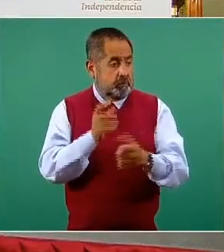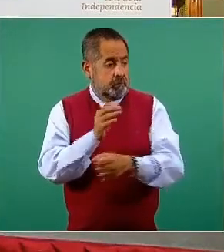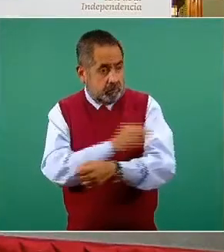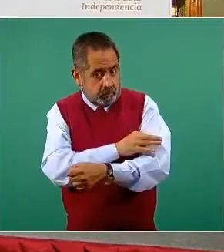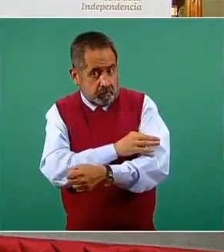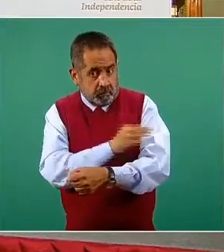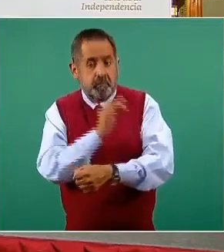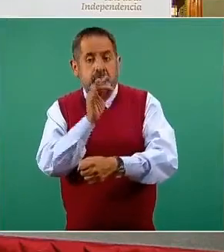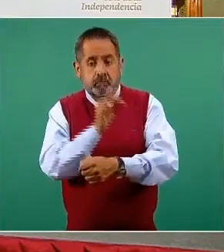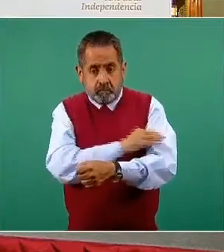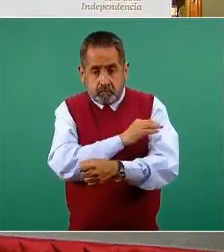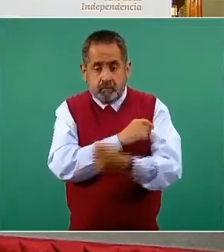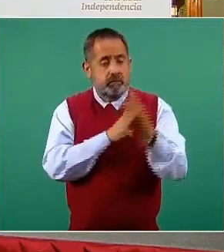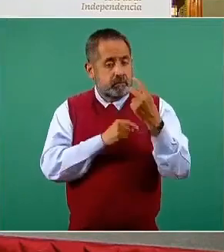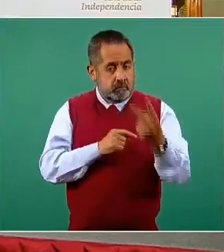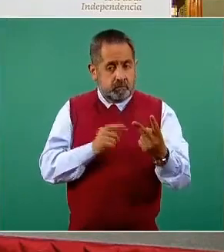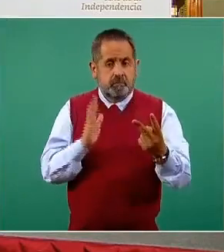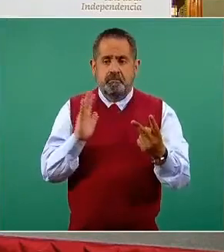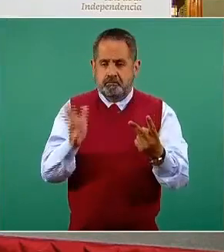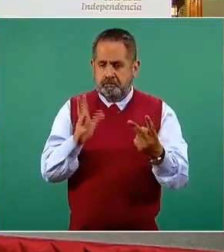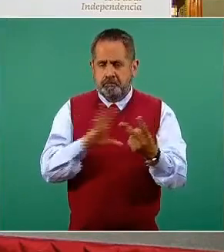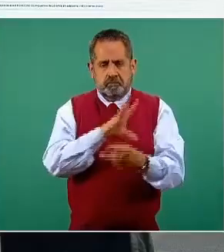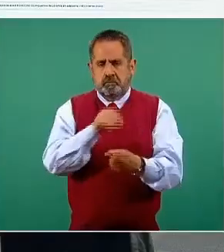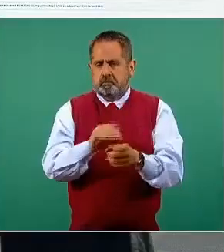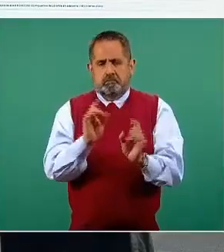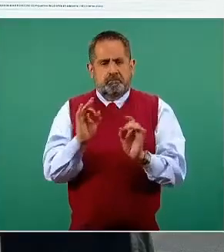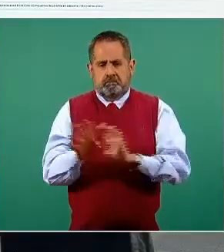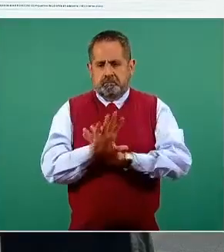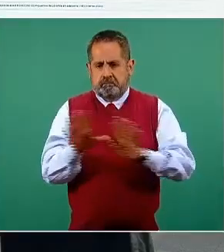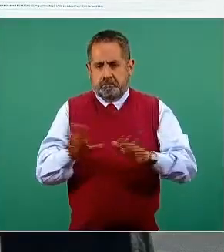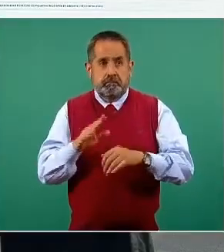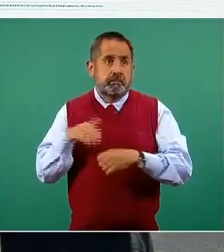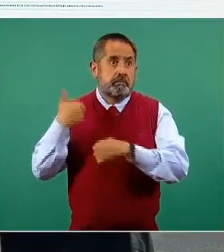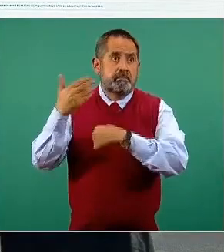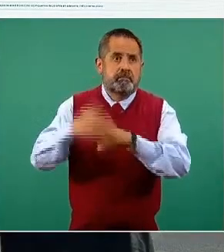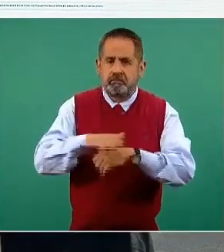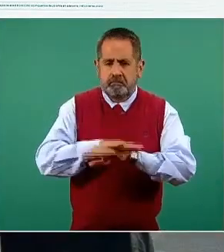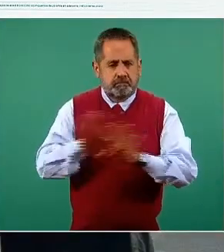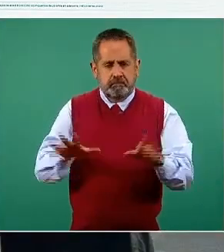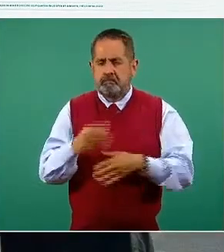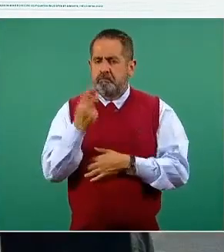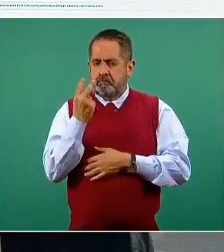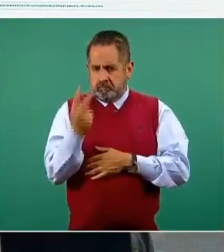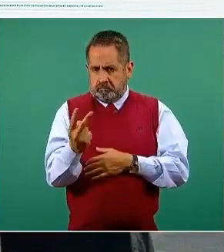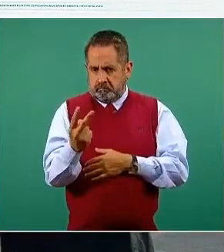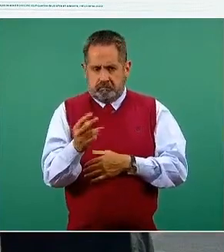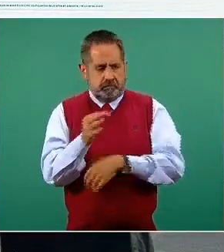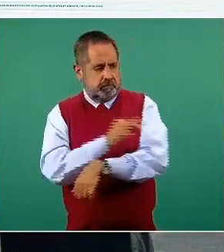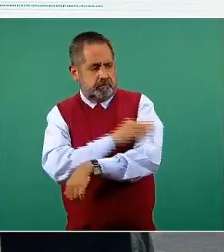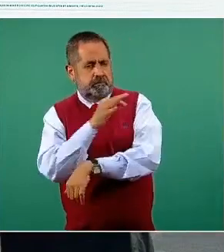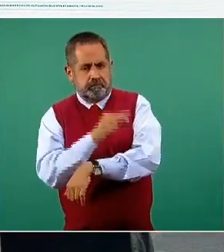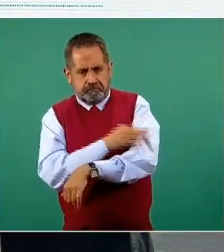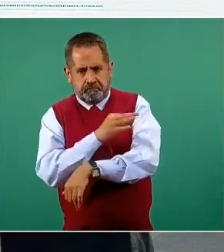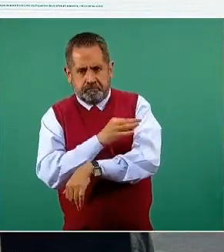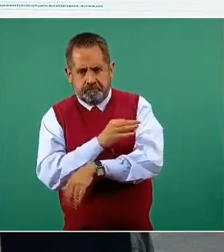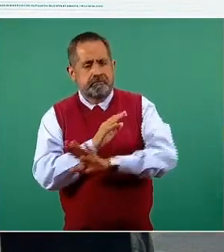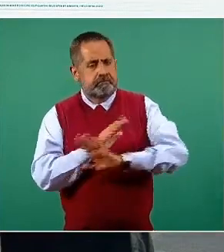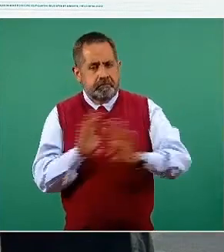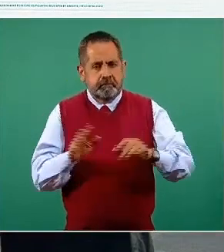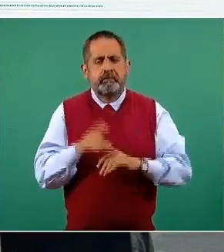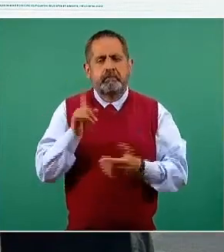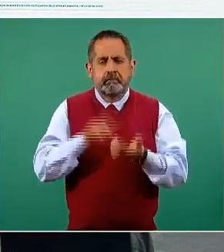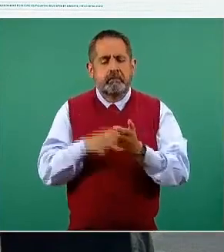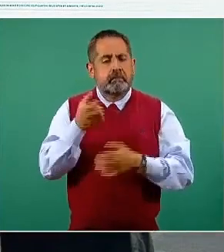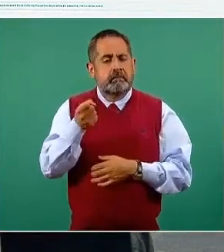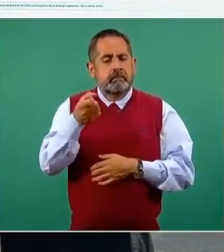Ya tienen el esquema completo, ya no necesitan tener ninguna dosis adicional. Y representan, ya lo dije,